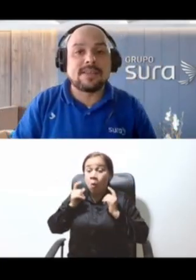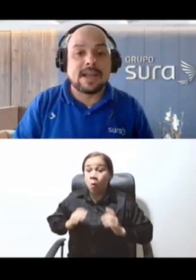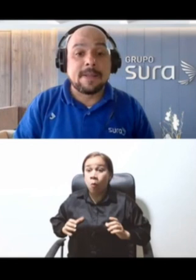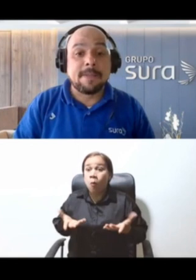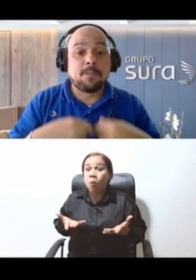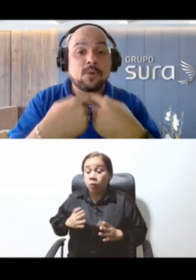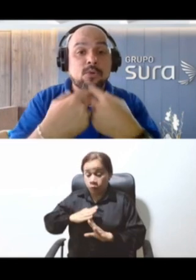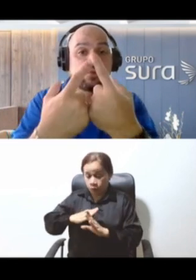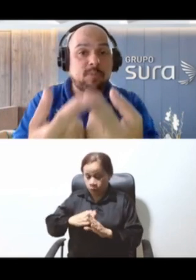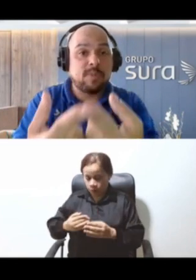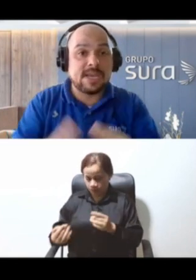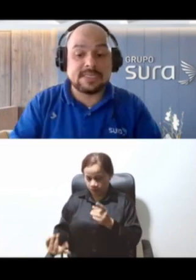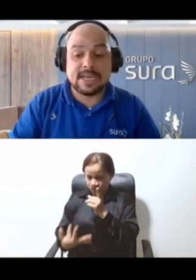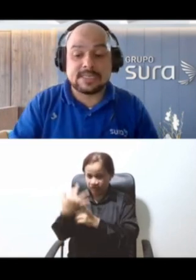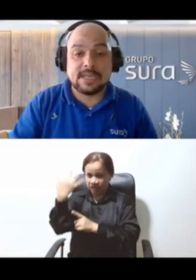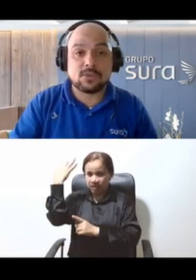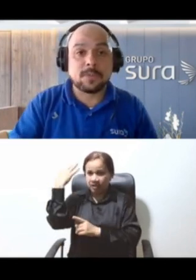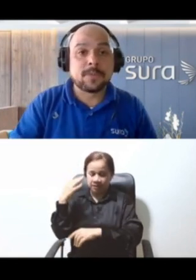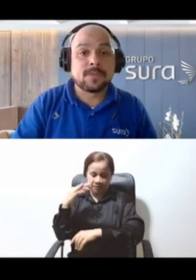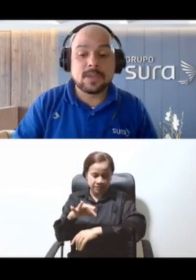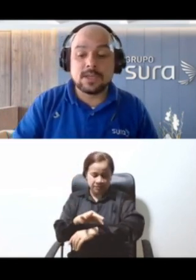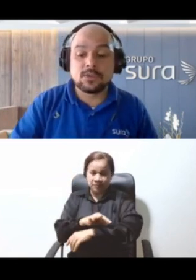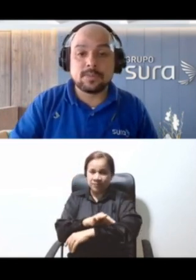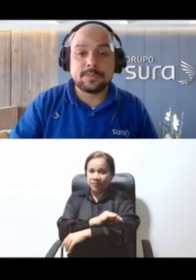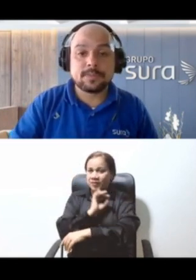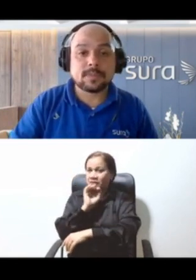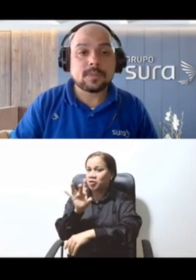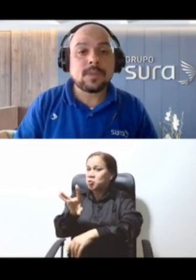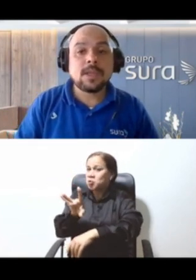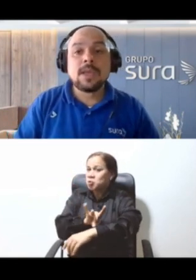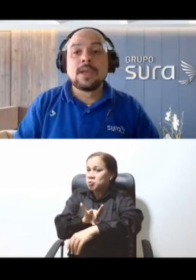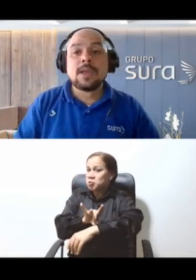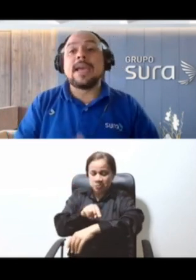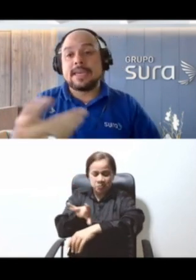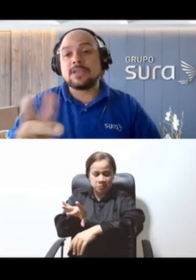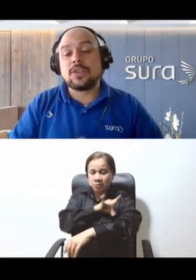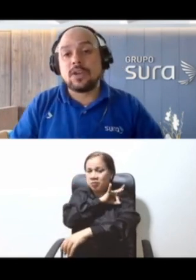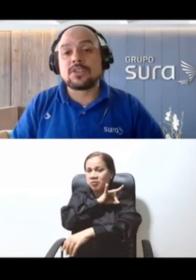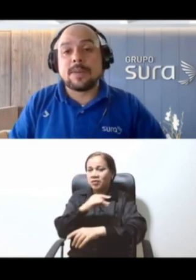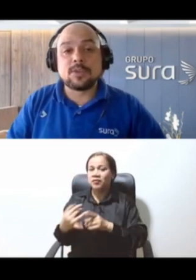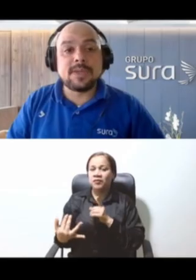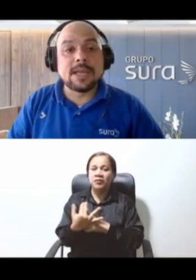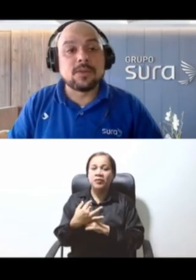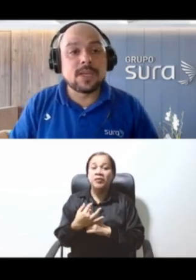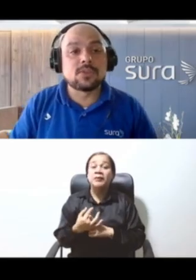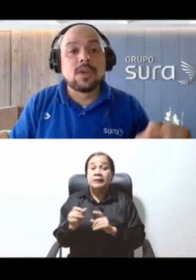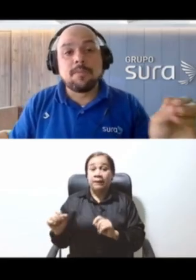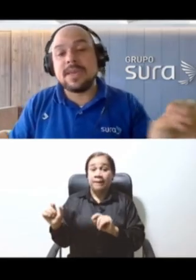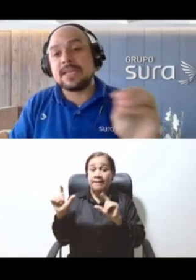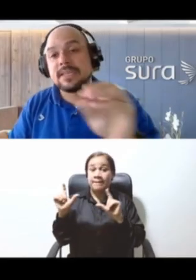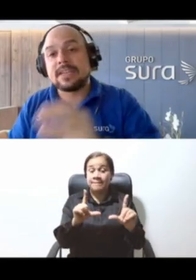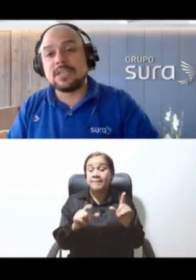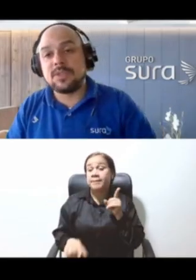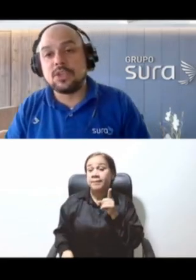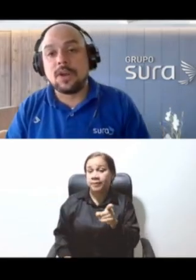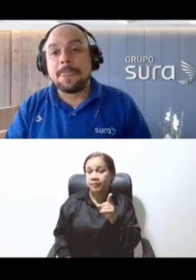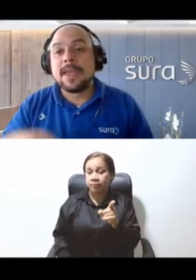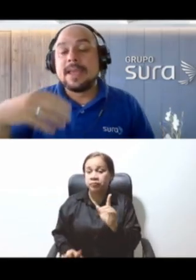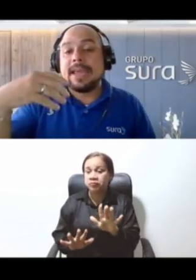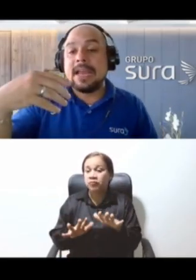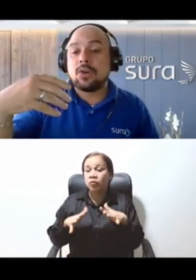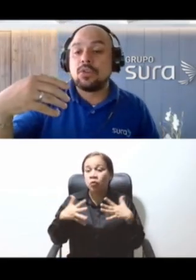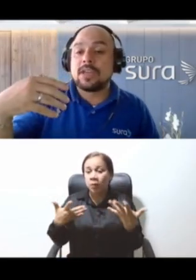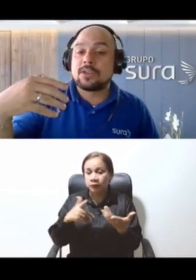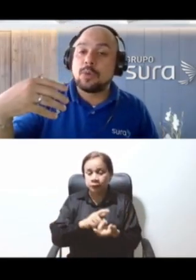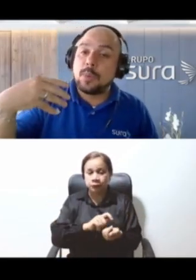¿Por dónde le va a entrar? Por sus vías de acceso. ¿Listo? Y aquí es donde lo estamos mirando. ¿Listo? Vías de